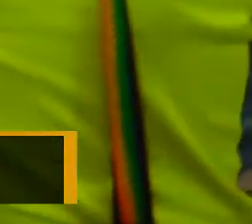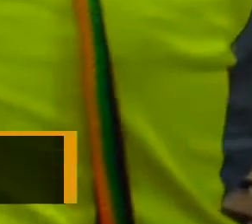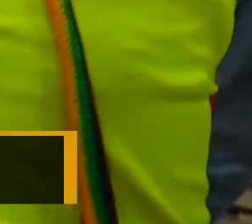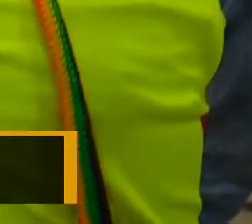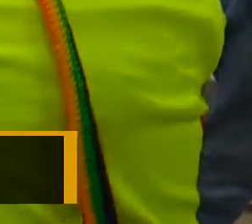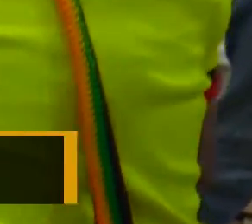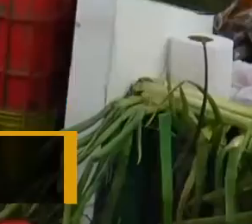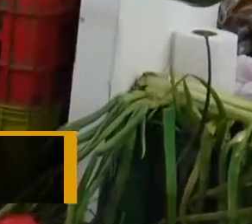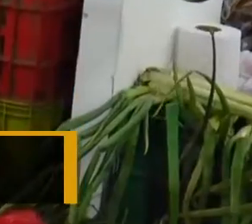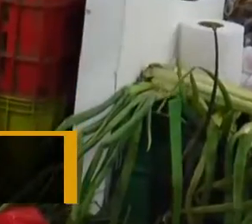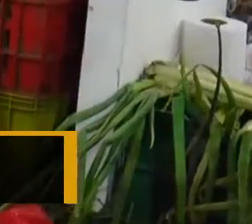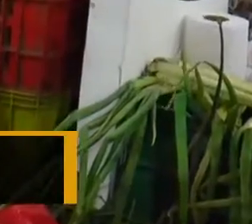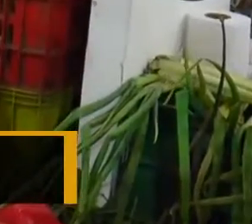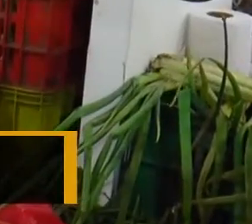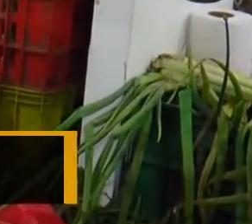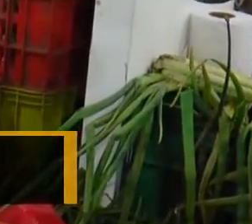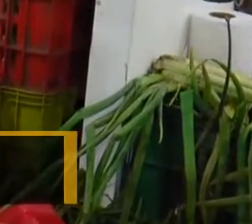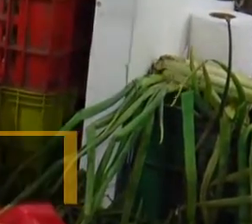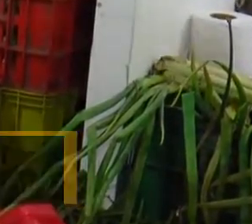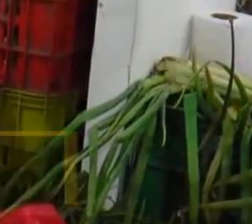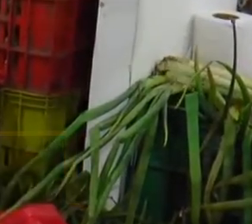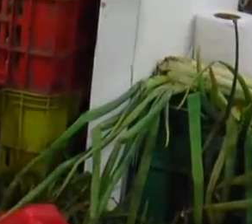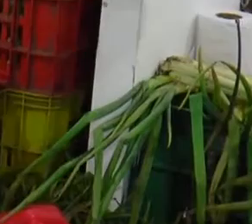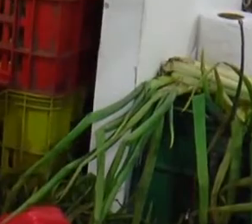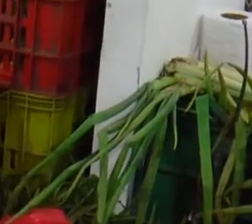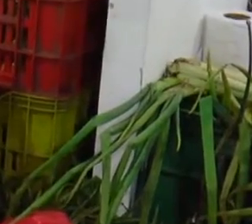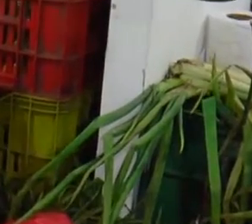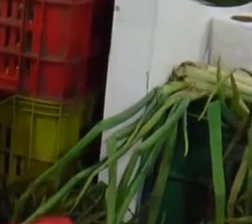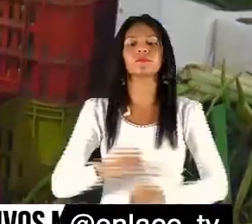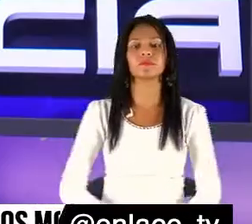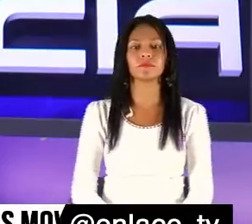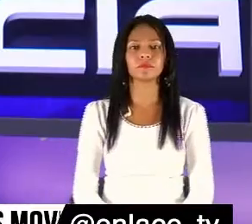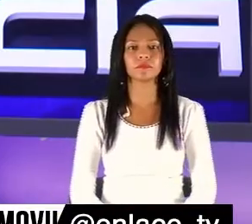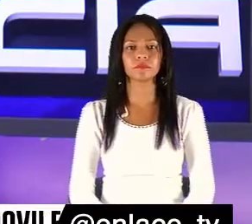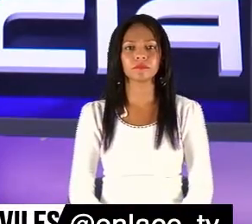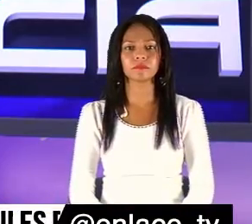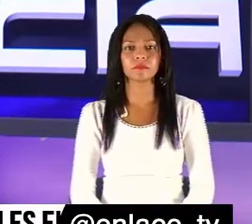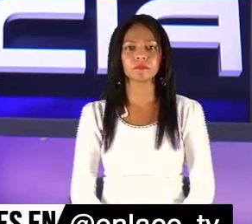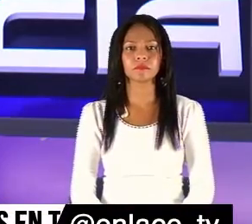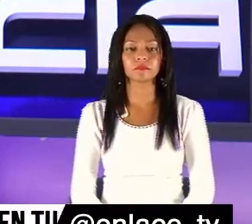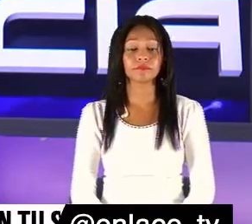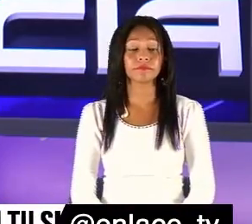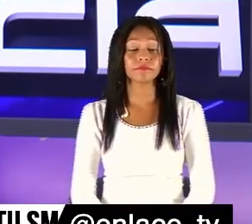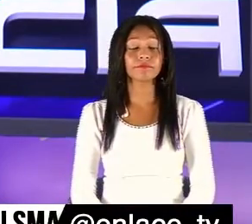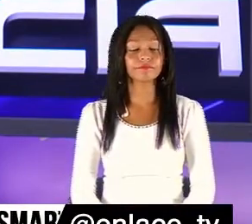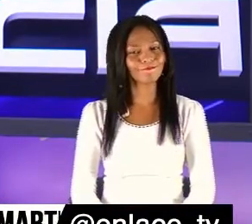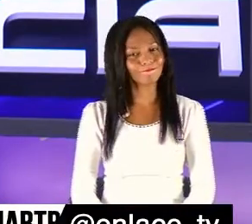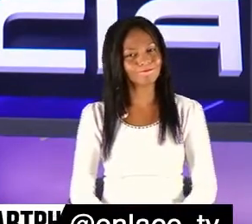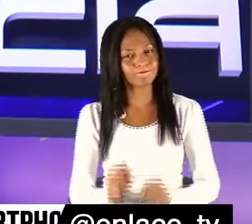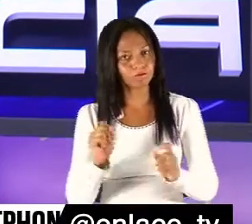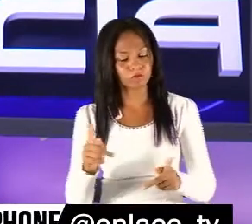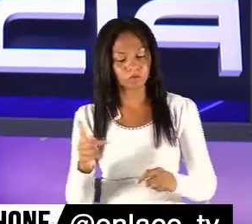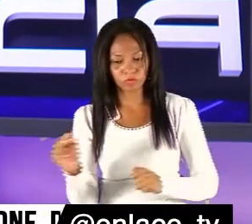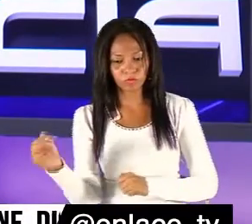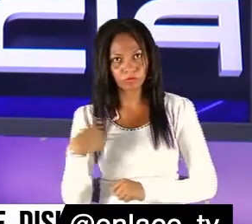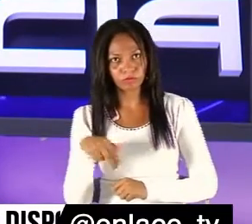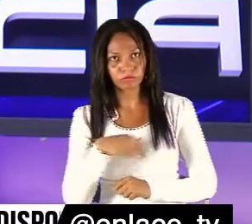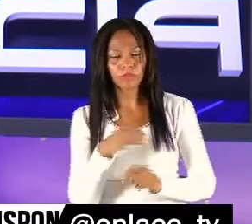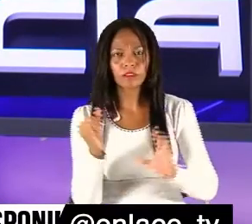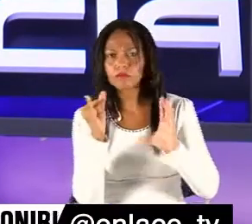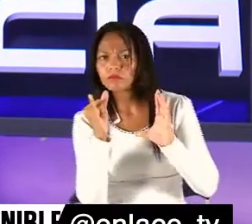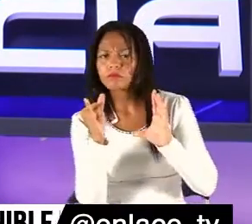pequeños en los hogares del Instituto Colombiano de Bienestar Familiar y CBF. Así es, continuaremos muy pendientes de